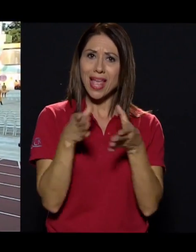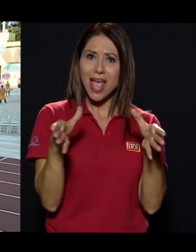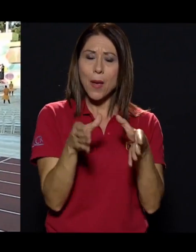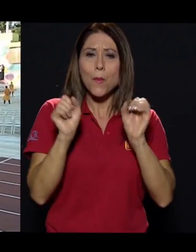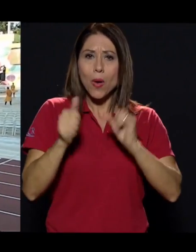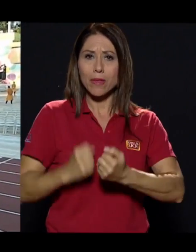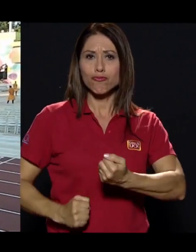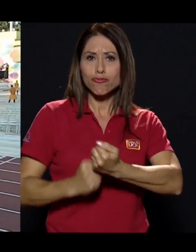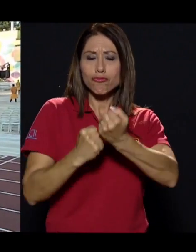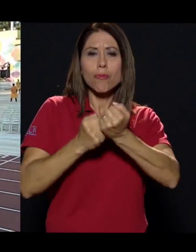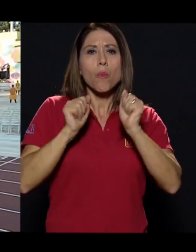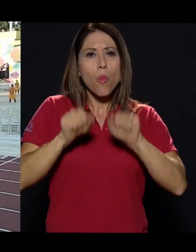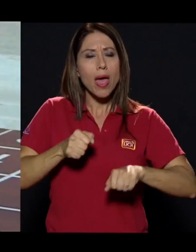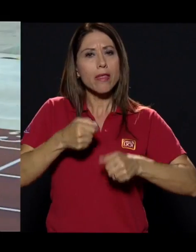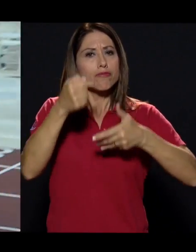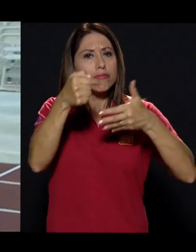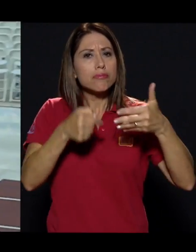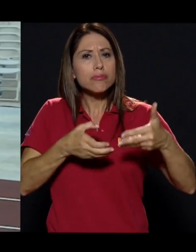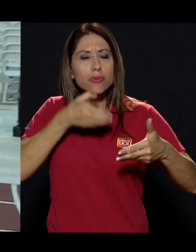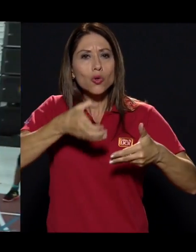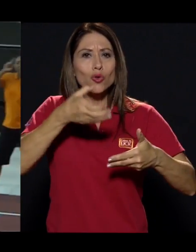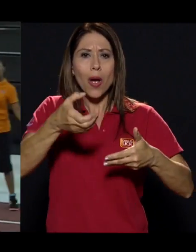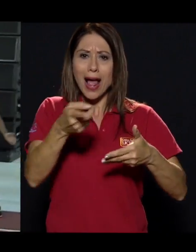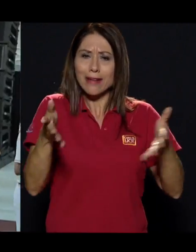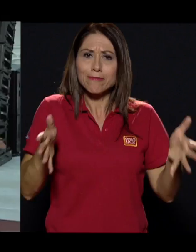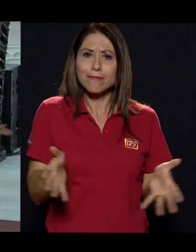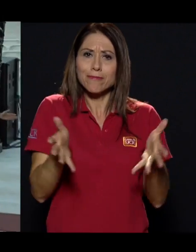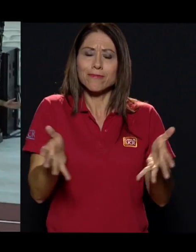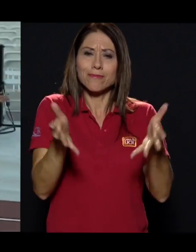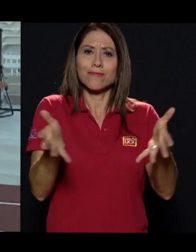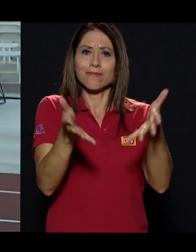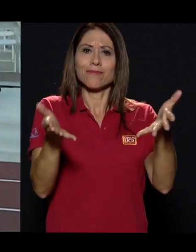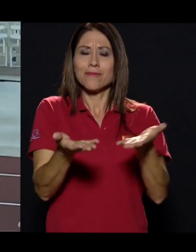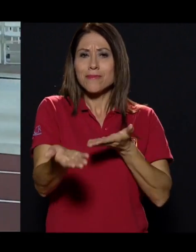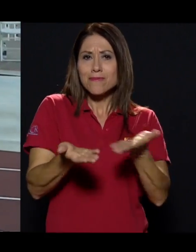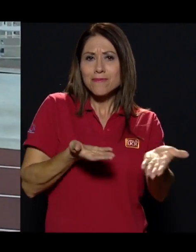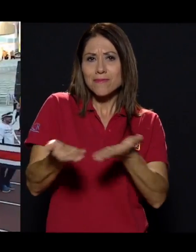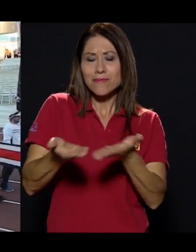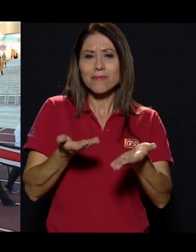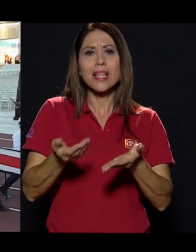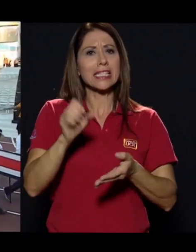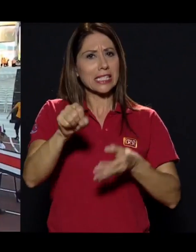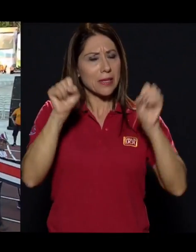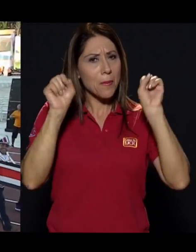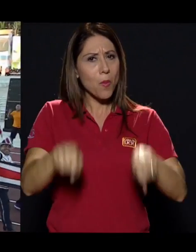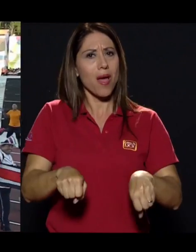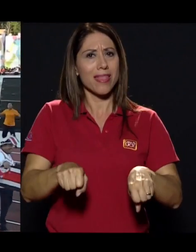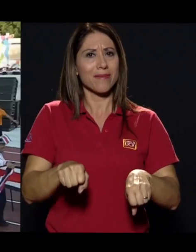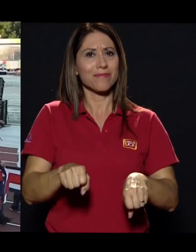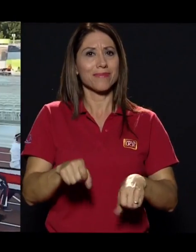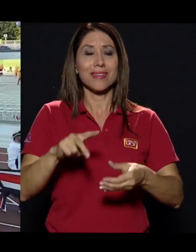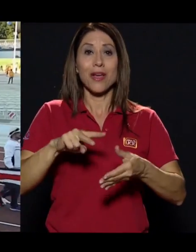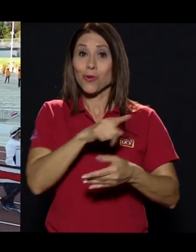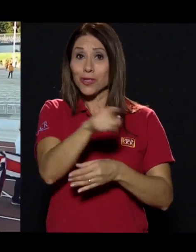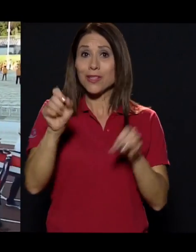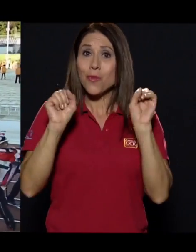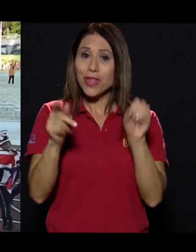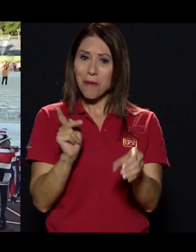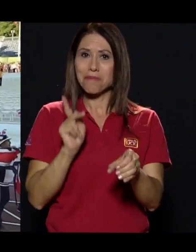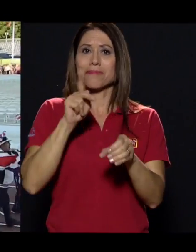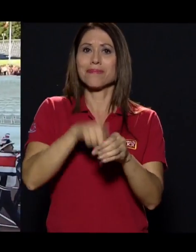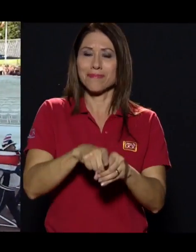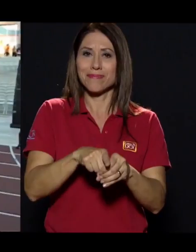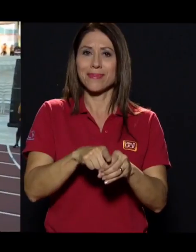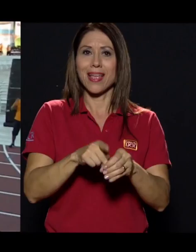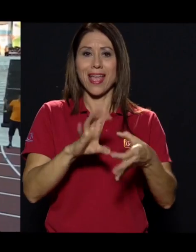apoyo, aconsejarlos, que lleguen, motivarse de verlos a nosotros, que sí se puede, no se estarían perdiendo de justas